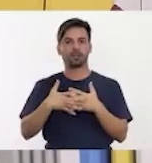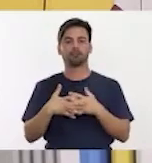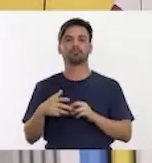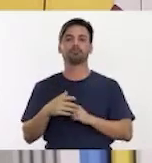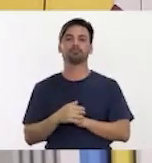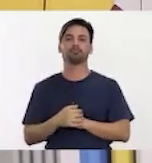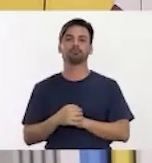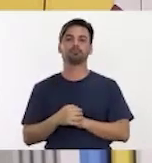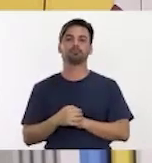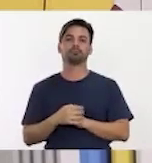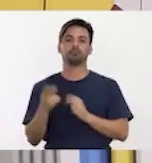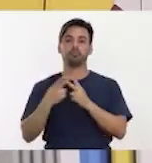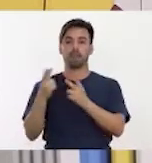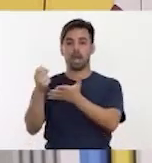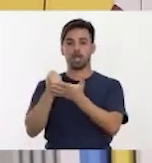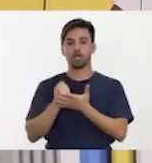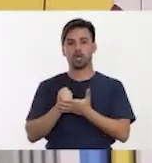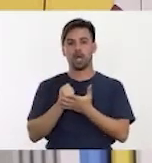para licenciar al ejército.